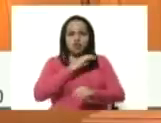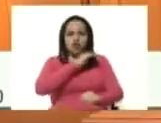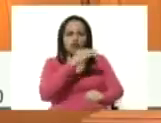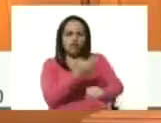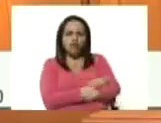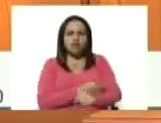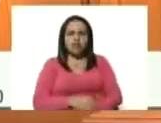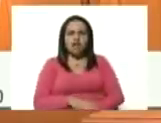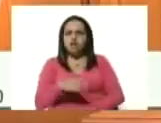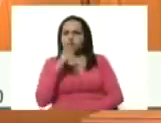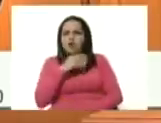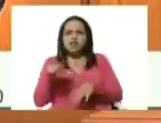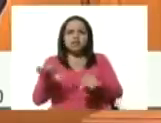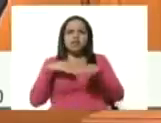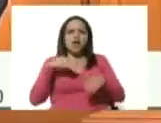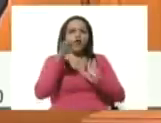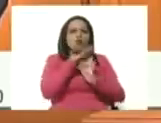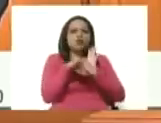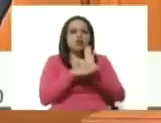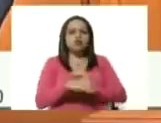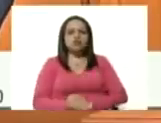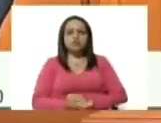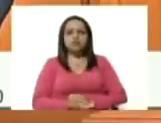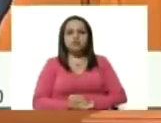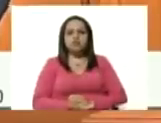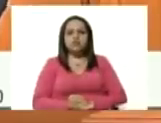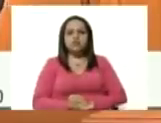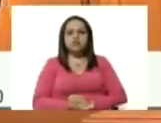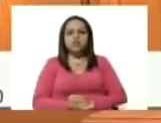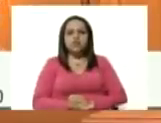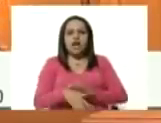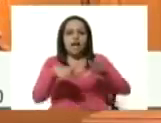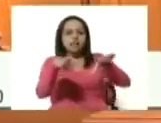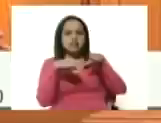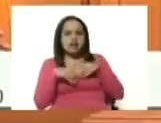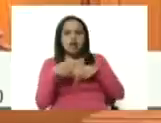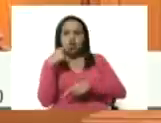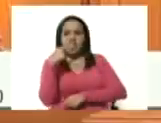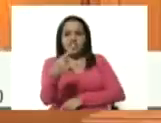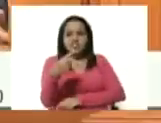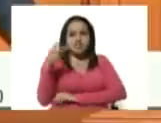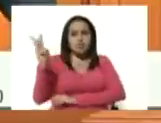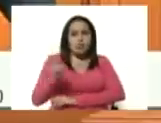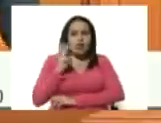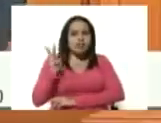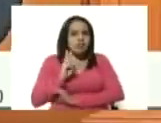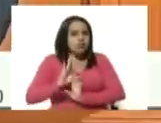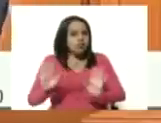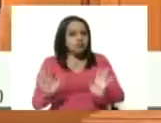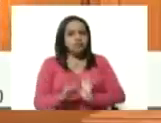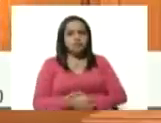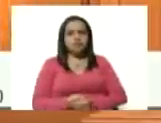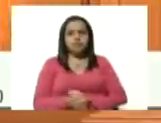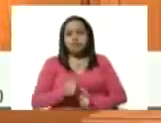desconocer la Constitución, depender de las órdenes de Washington. Lamentable, pero